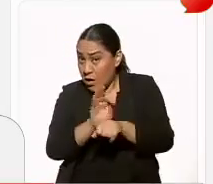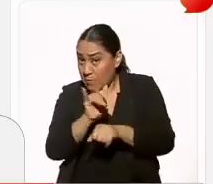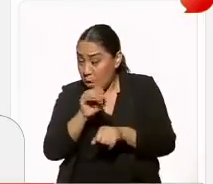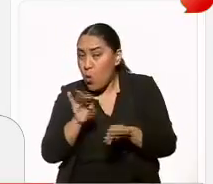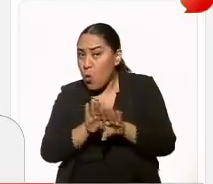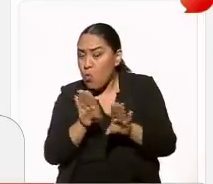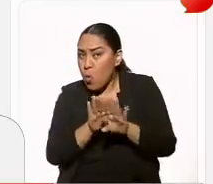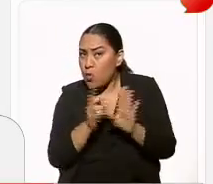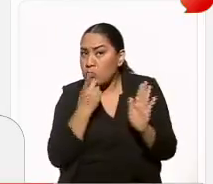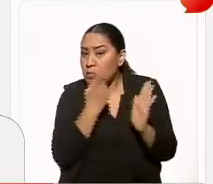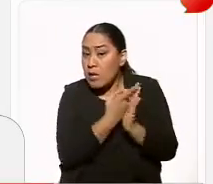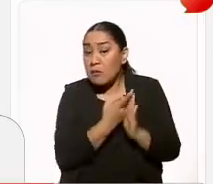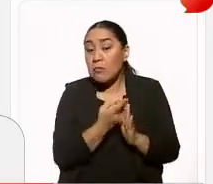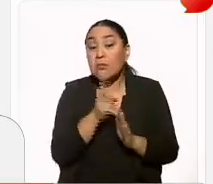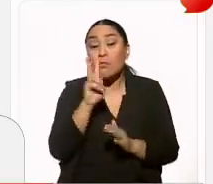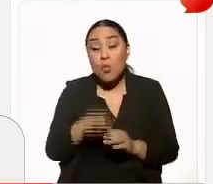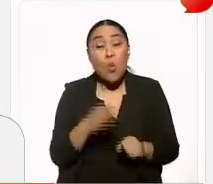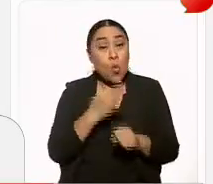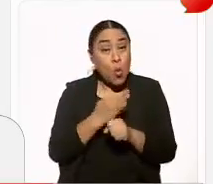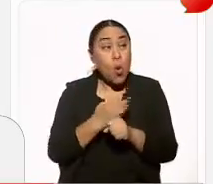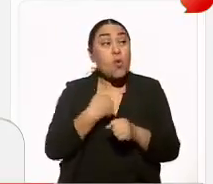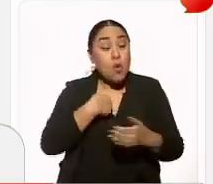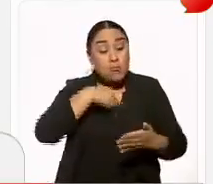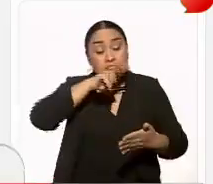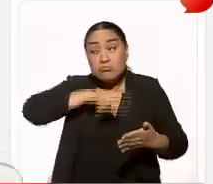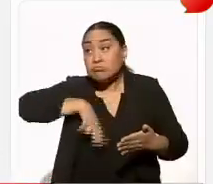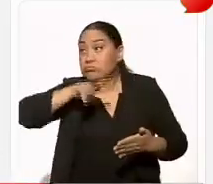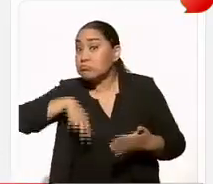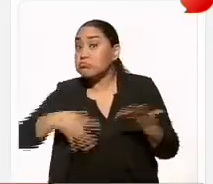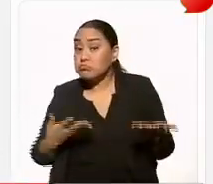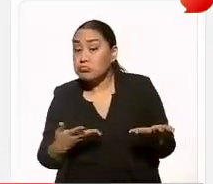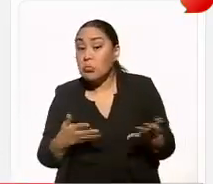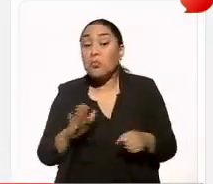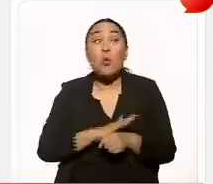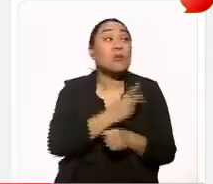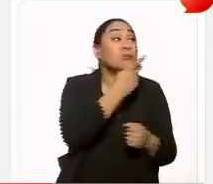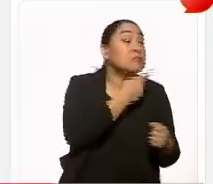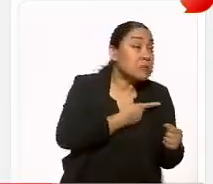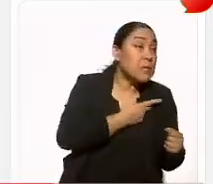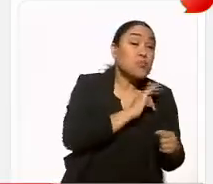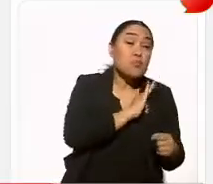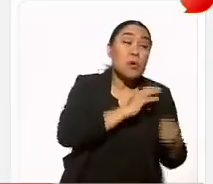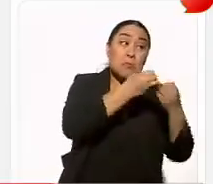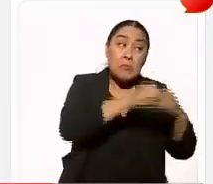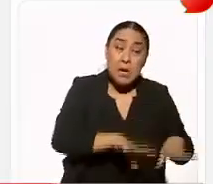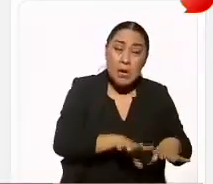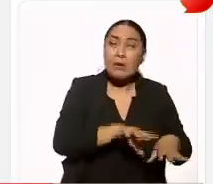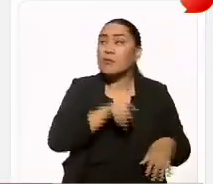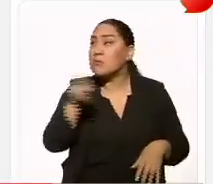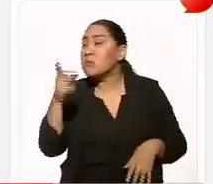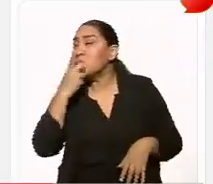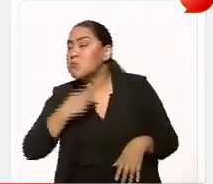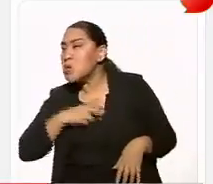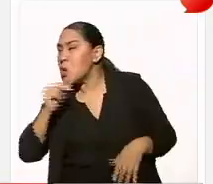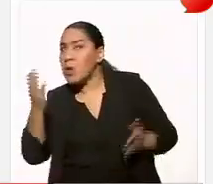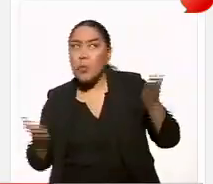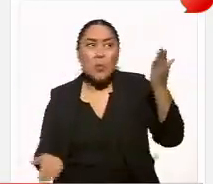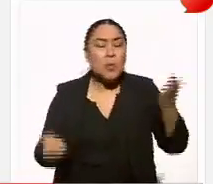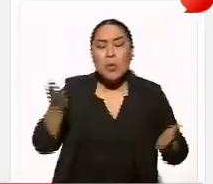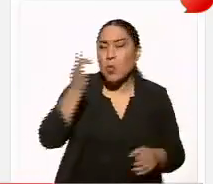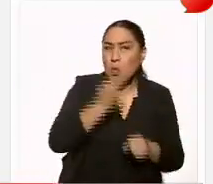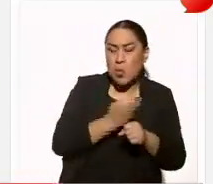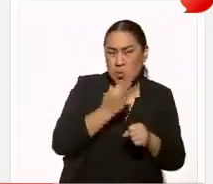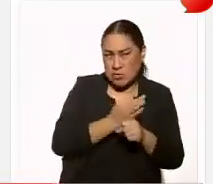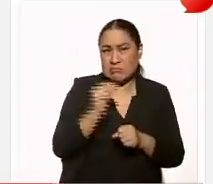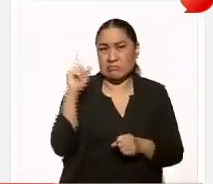cómo? Pues es lo que estamos viendo, que por un lado nos dicen que sí se puede perder, por otro lado nos dicen que no, estamos en un momento